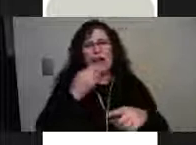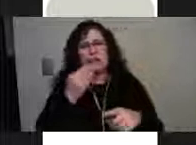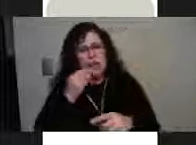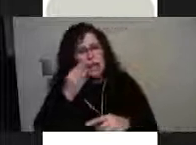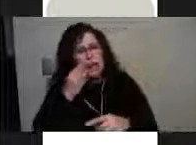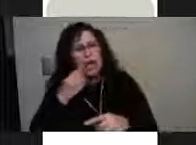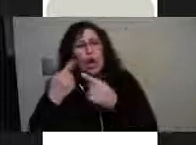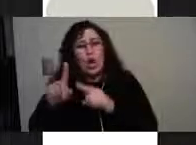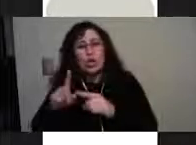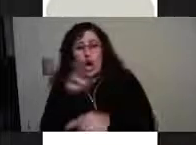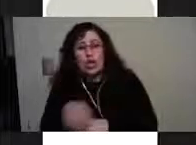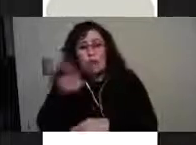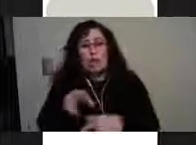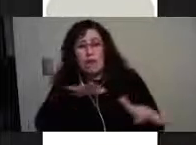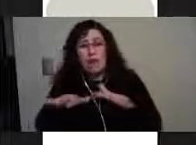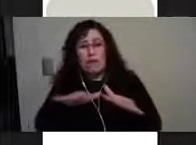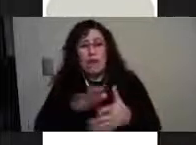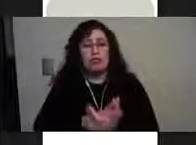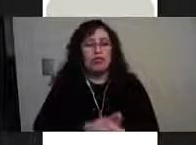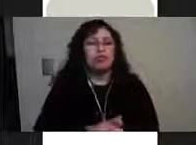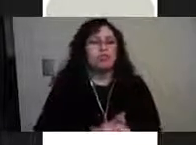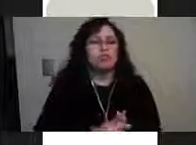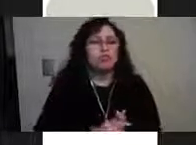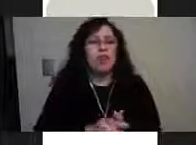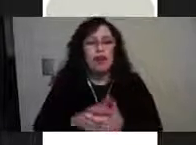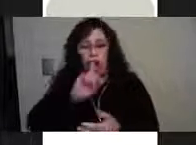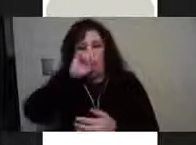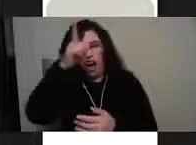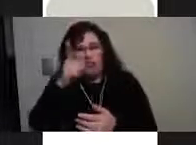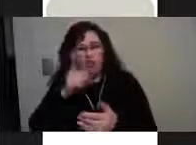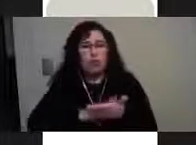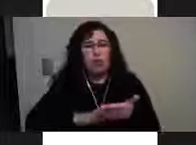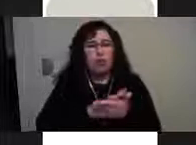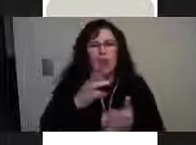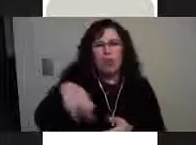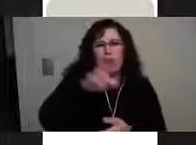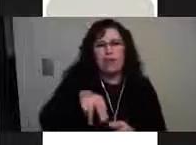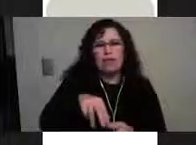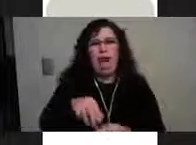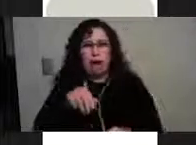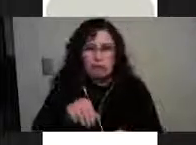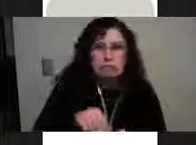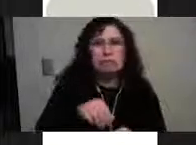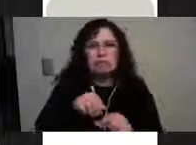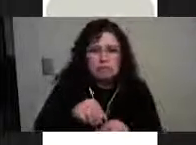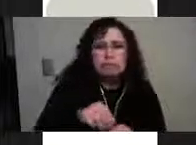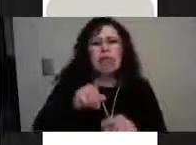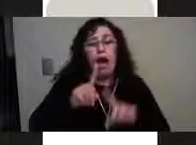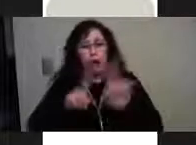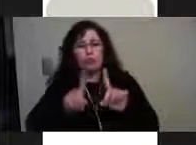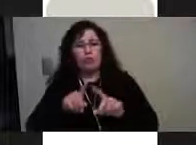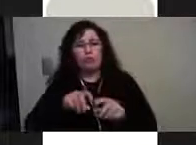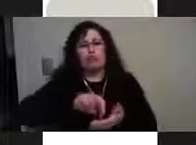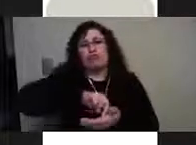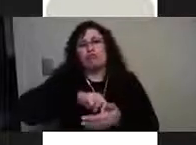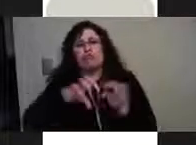frecuente en estos niños y que responde un poco a una necesidad del cerebro en algunos casos para poder tener